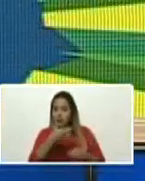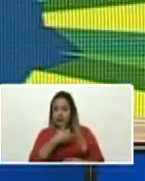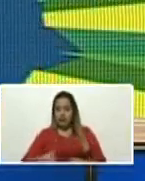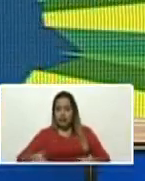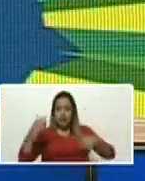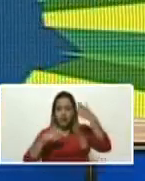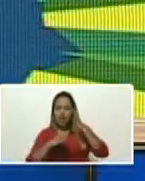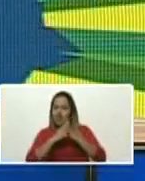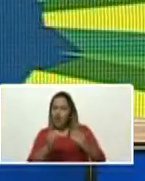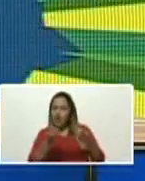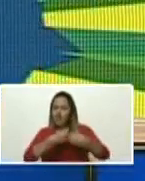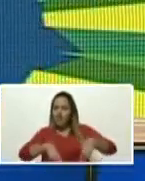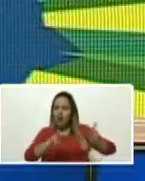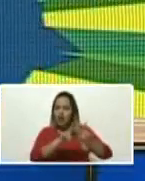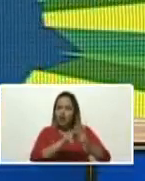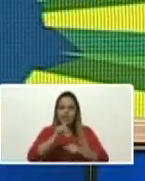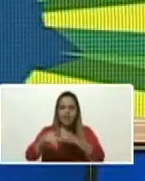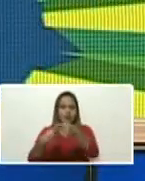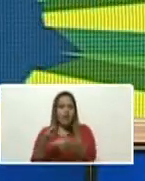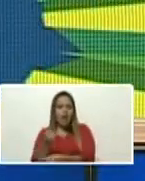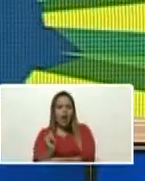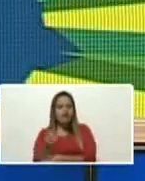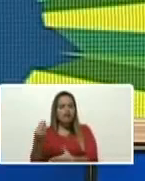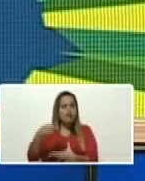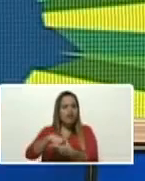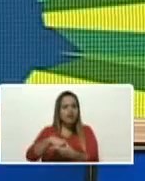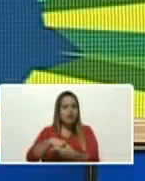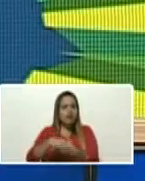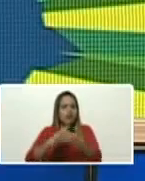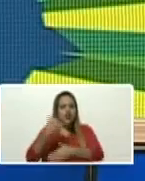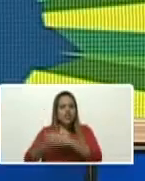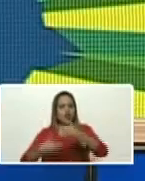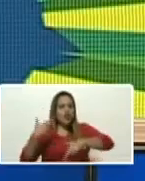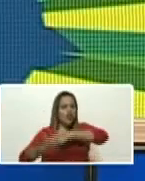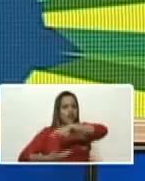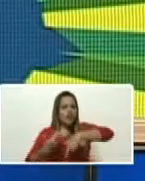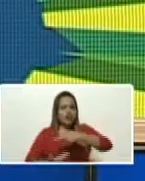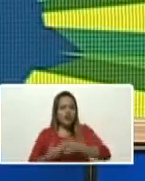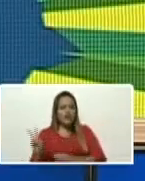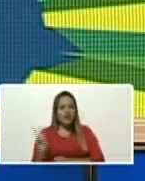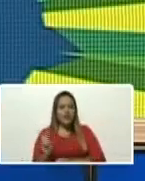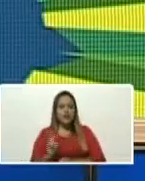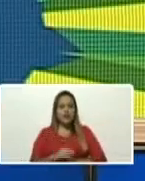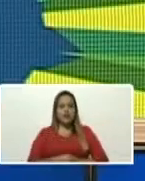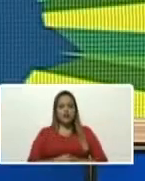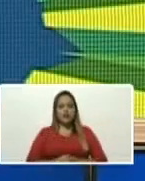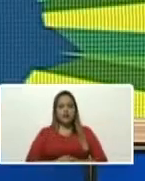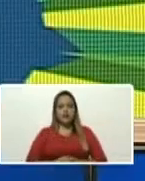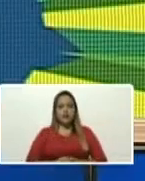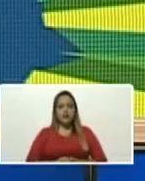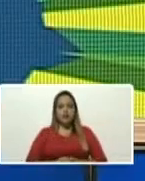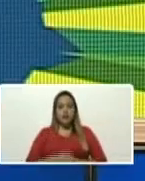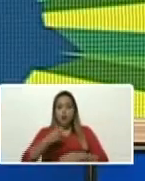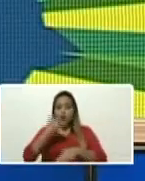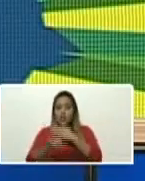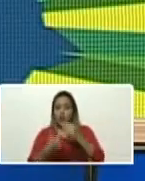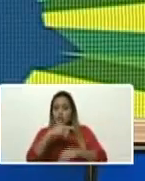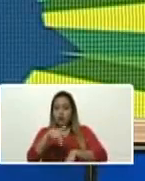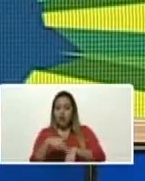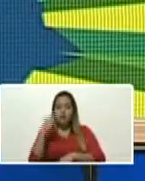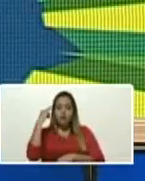todos los principios de lo que después sería el proyecto revolucionario de Venezuela, el proyecto nacional Simón